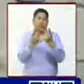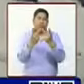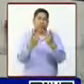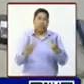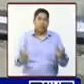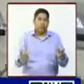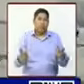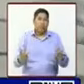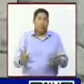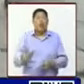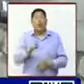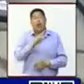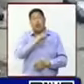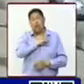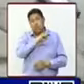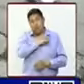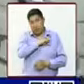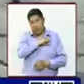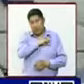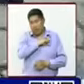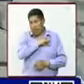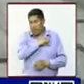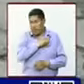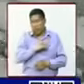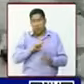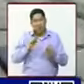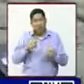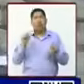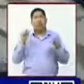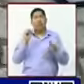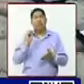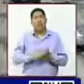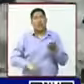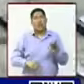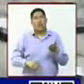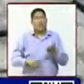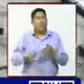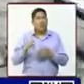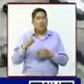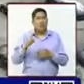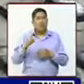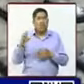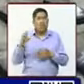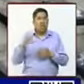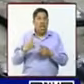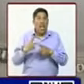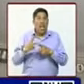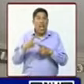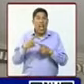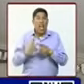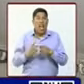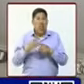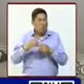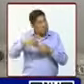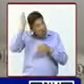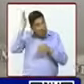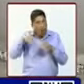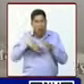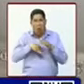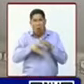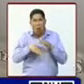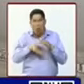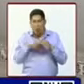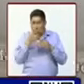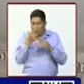Potosí. La Fuerza Especial de Lucha contra el Narcotráfico logró secuestrar más de 100 kilogramos de clorhidrato de cocaína. Estaban